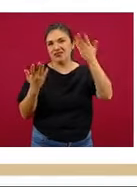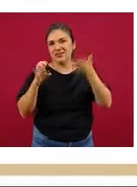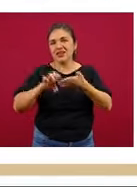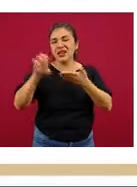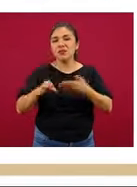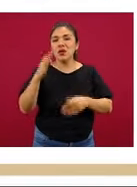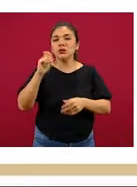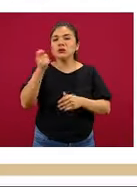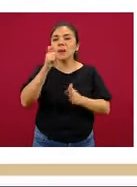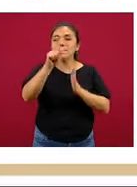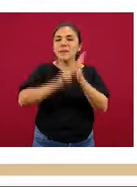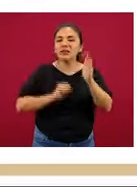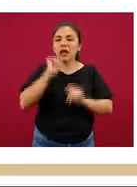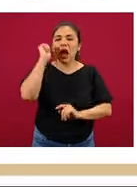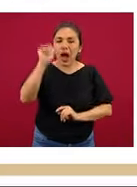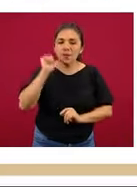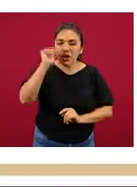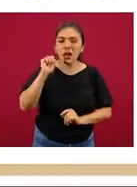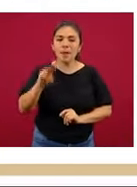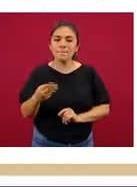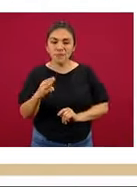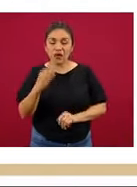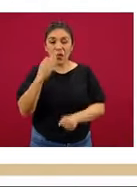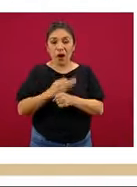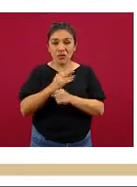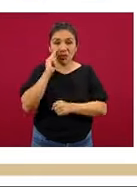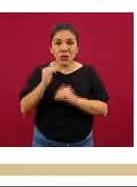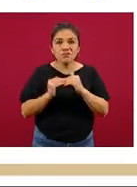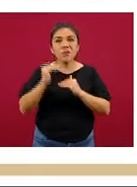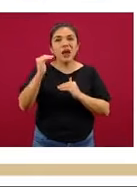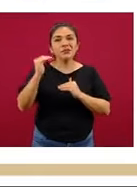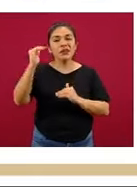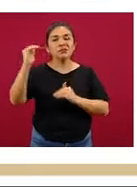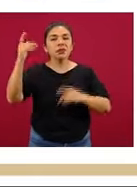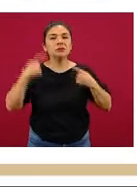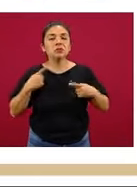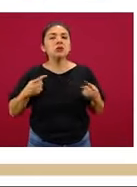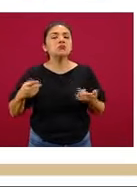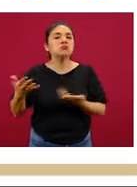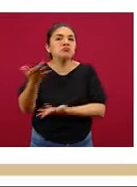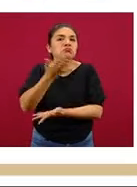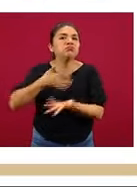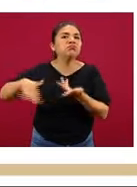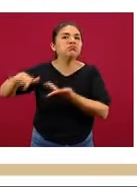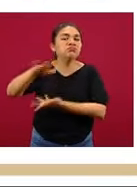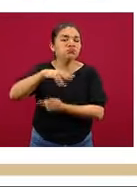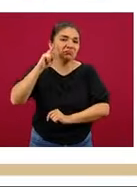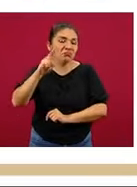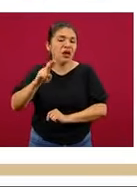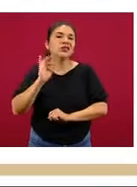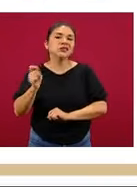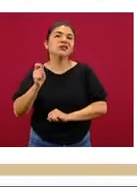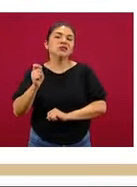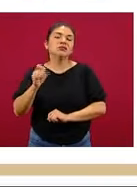ejemplo, en los meses de abril y mayo. Entonces, el incremento en la movilidad hemos observado que se puede